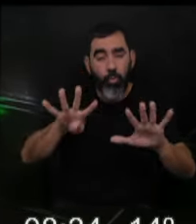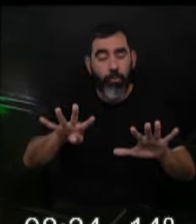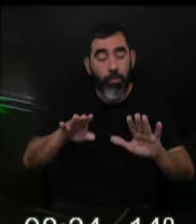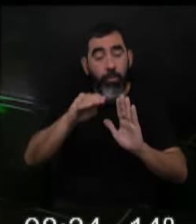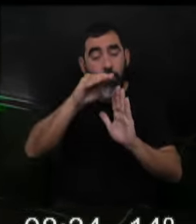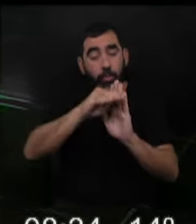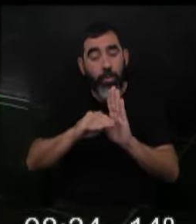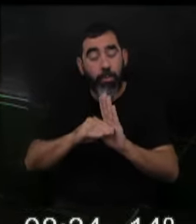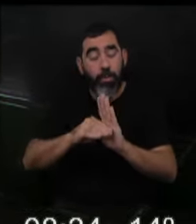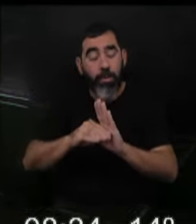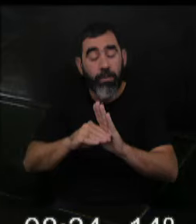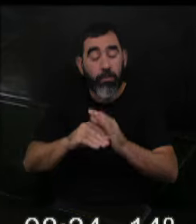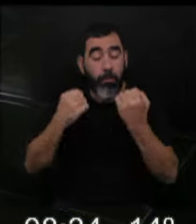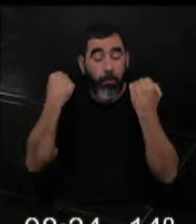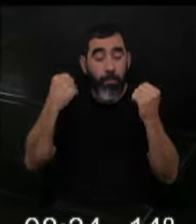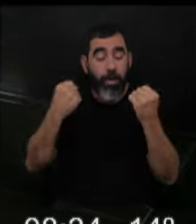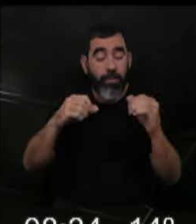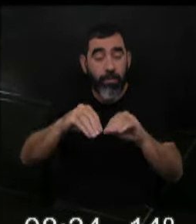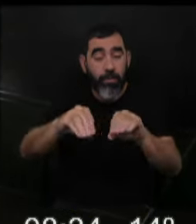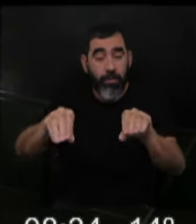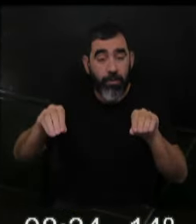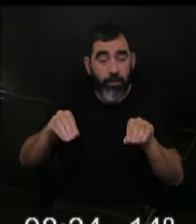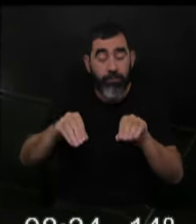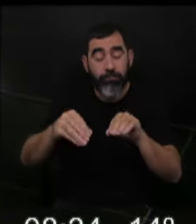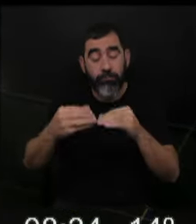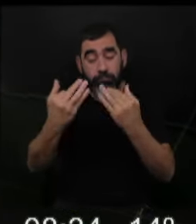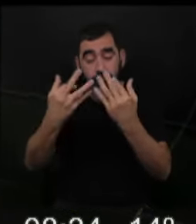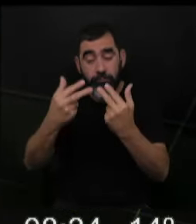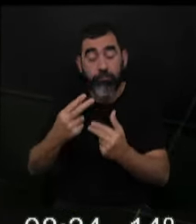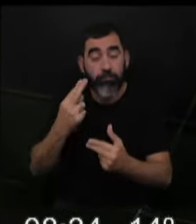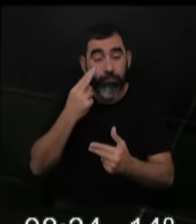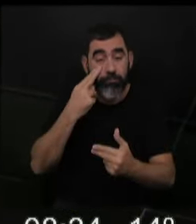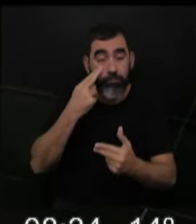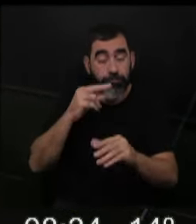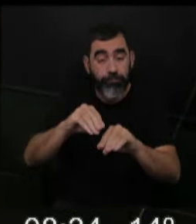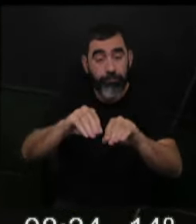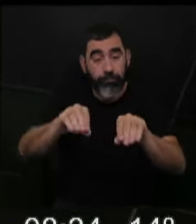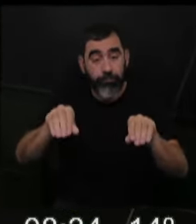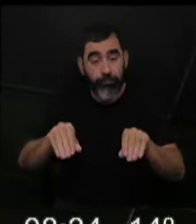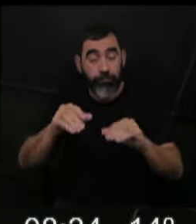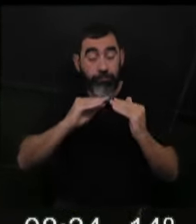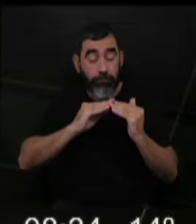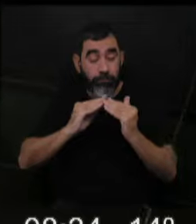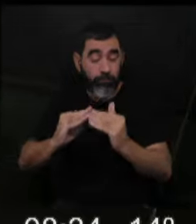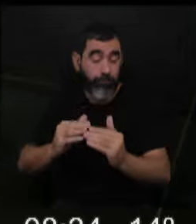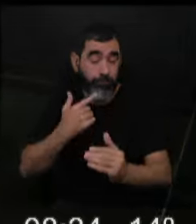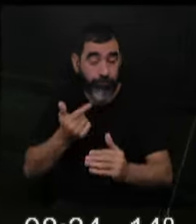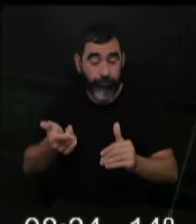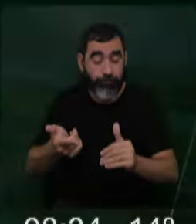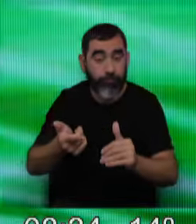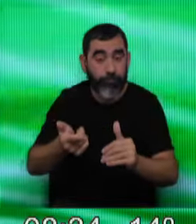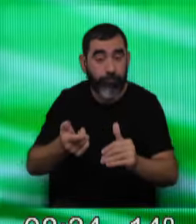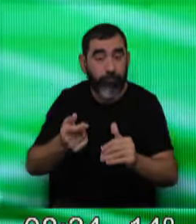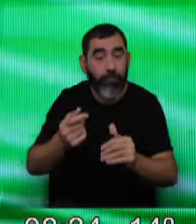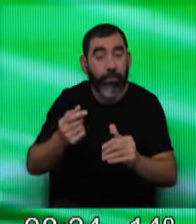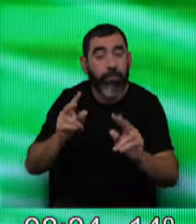programa de prácticas en territorio, que se dedica un poco a articular problemas concretos del territorio, en este caso Casavalle, con